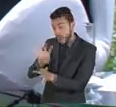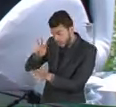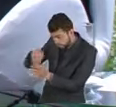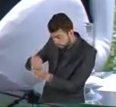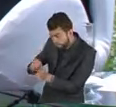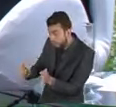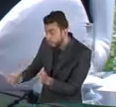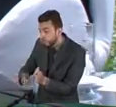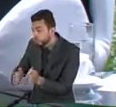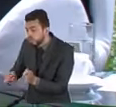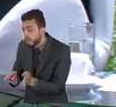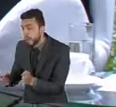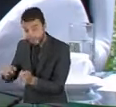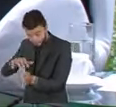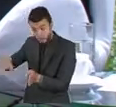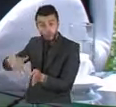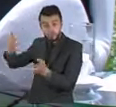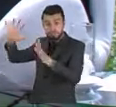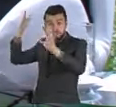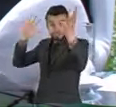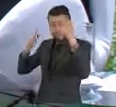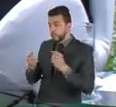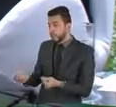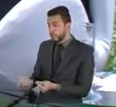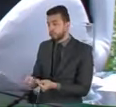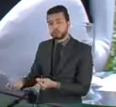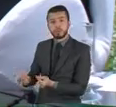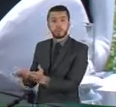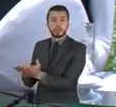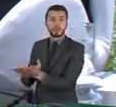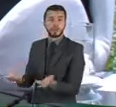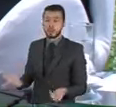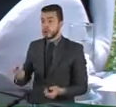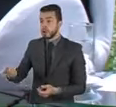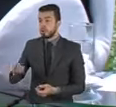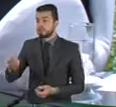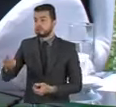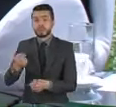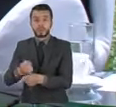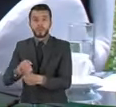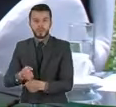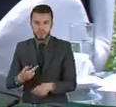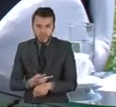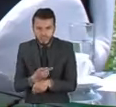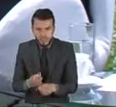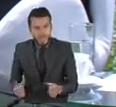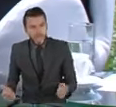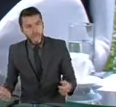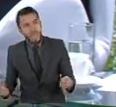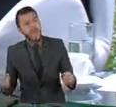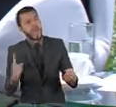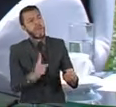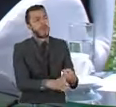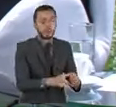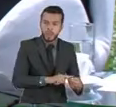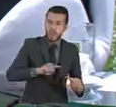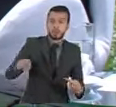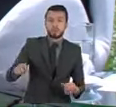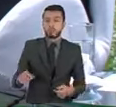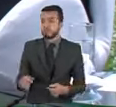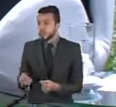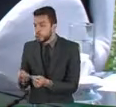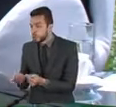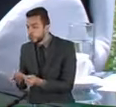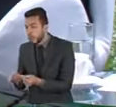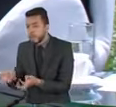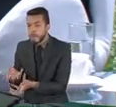pueda movilizar a su viaje cotidiano de estudio o trabajo a 30 minutos, no 2 horas, con la red de equipamientos de cuidado